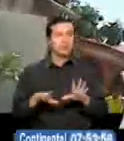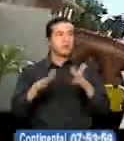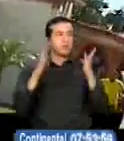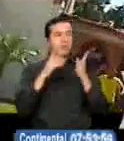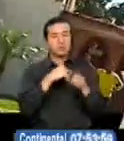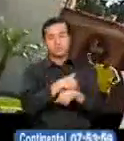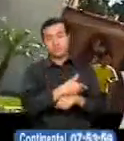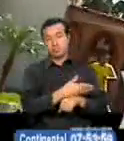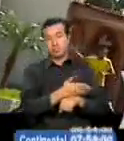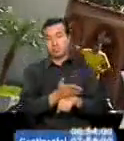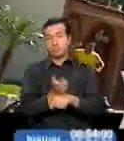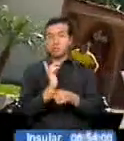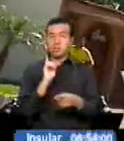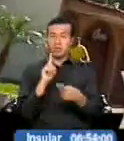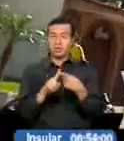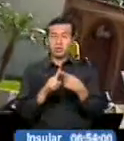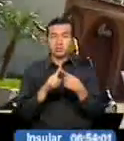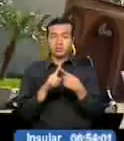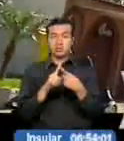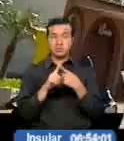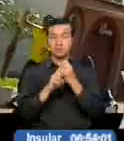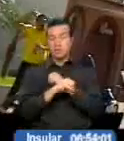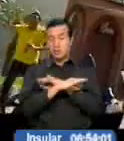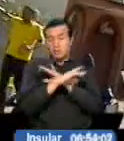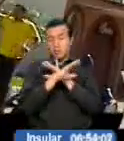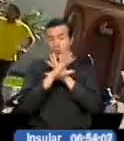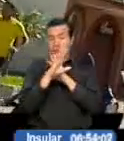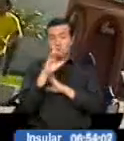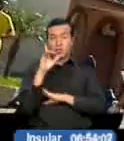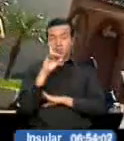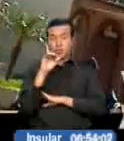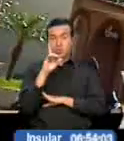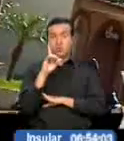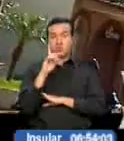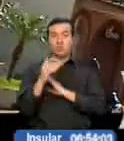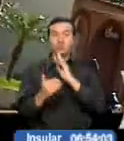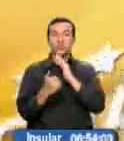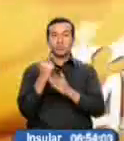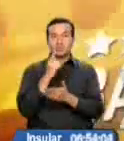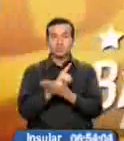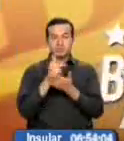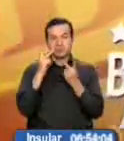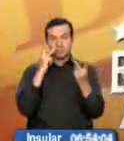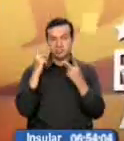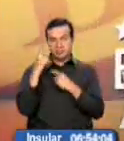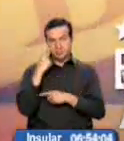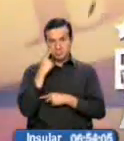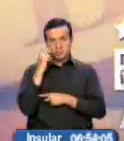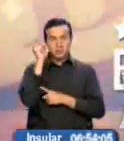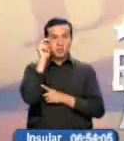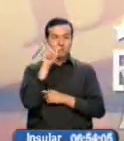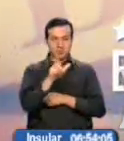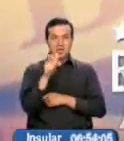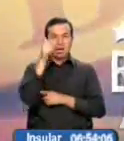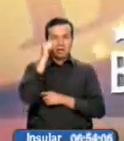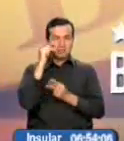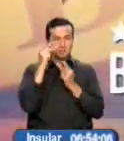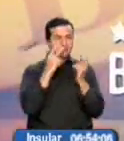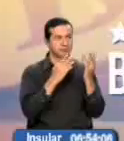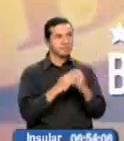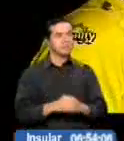extendió hasta las primeras horas de este lunes, en el inicio de una nueva semana. Tenemos declaraciones y reacciones de lo que ocurrió ayer.